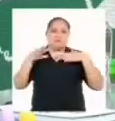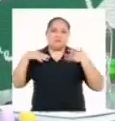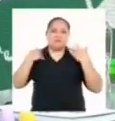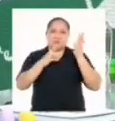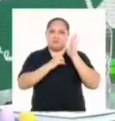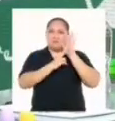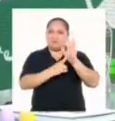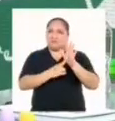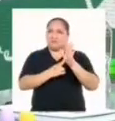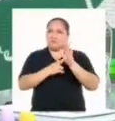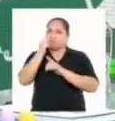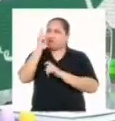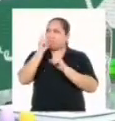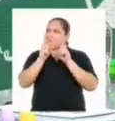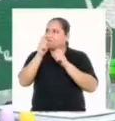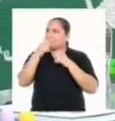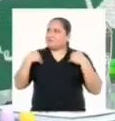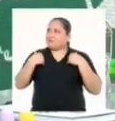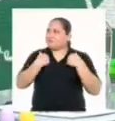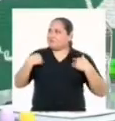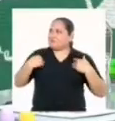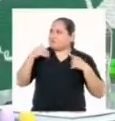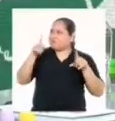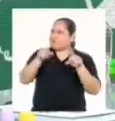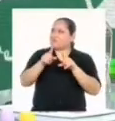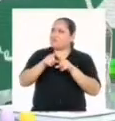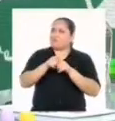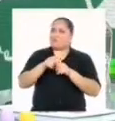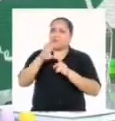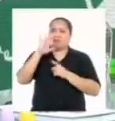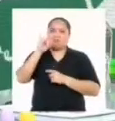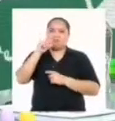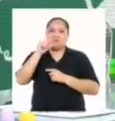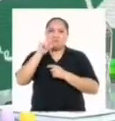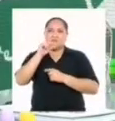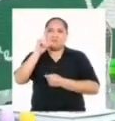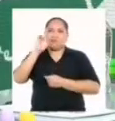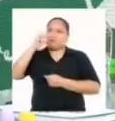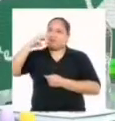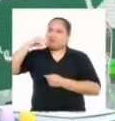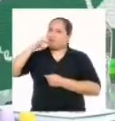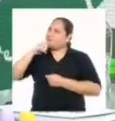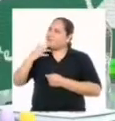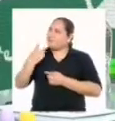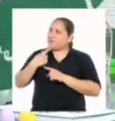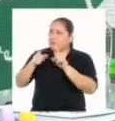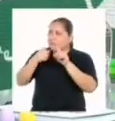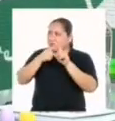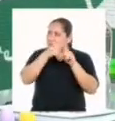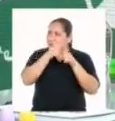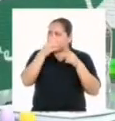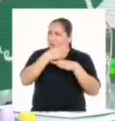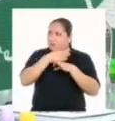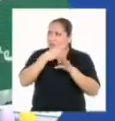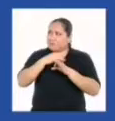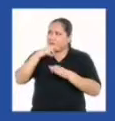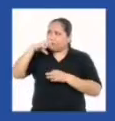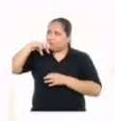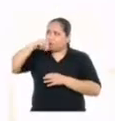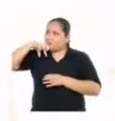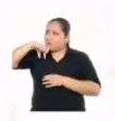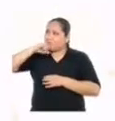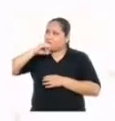pueden representar figuras humanas, animales y también formas geométricas. ¿Acaso existen varios estilos de